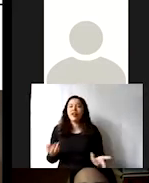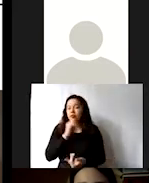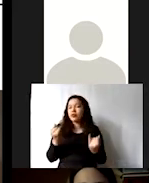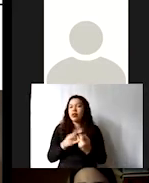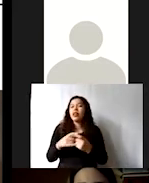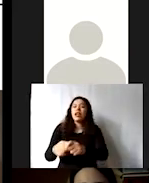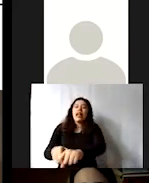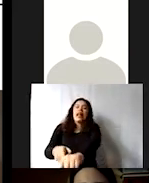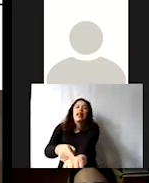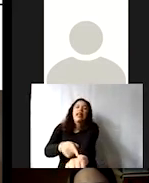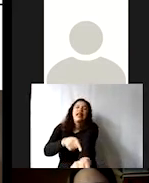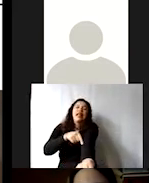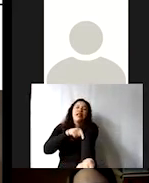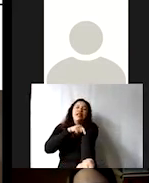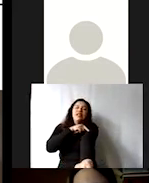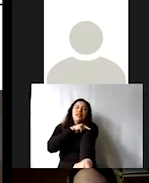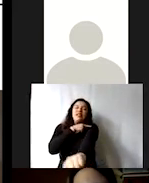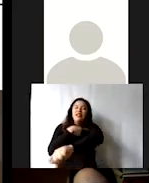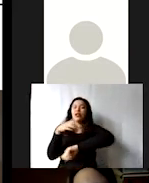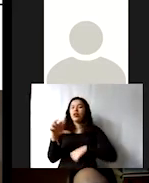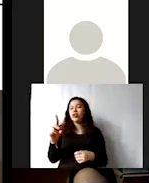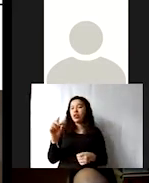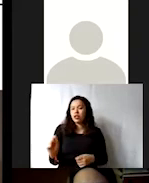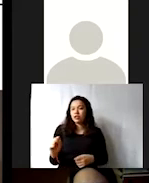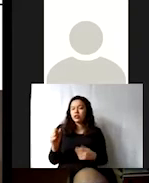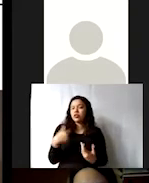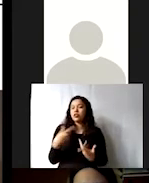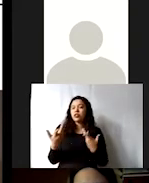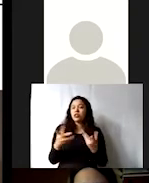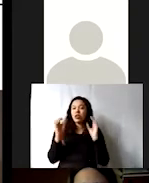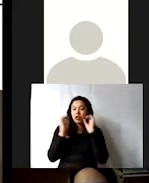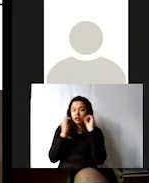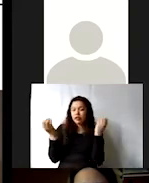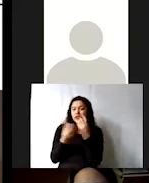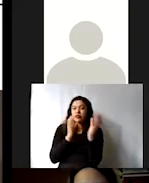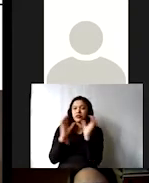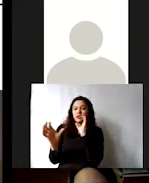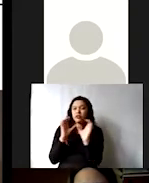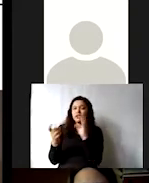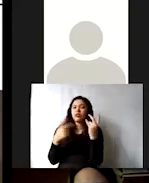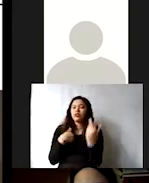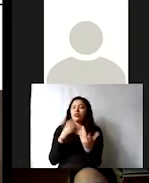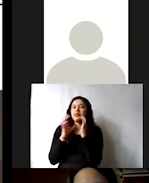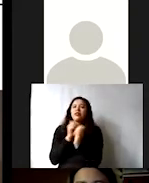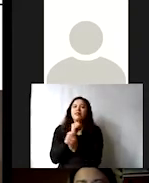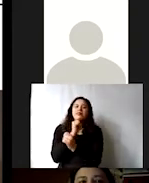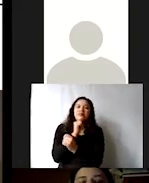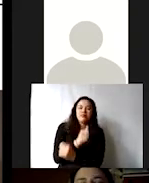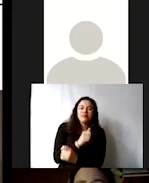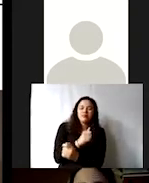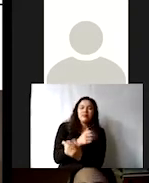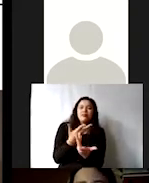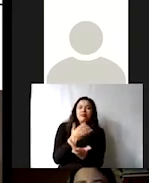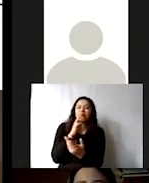tan extenso los ODS que si comunico todo en la organización voy a comunicar nada. Entonces, con